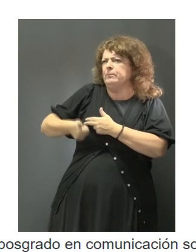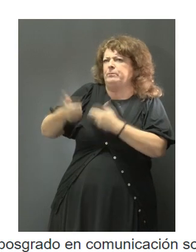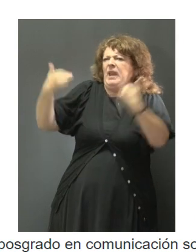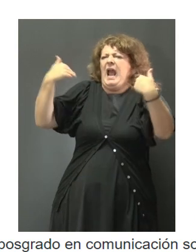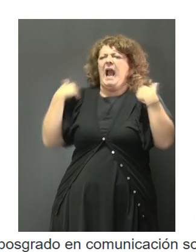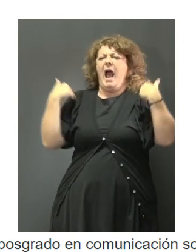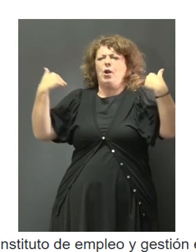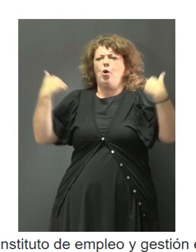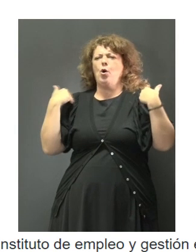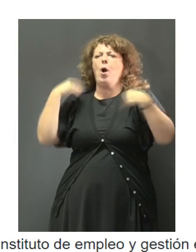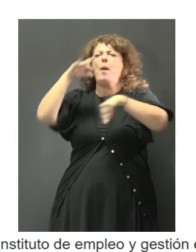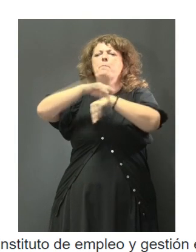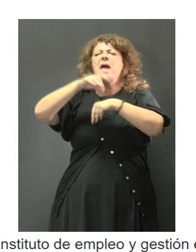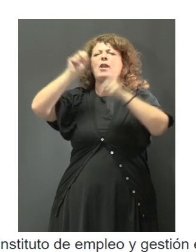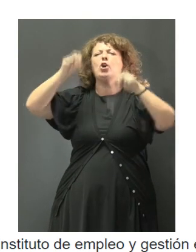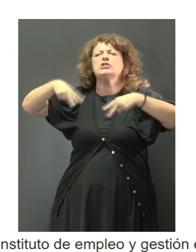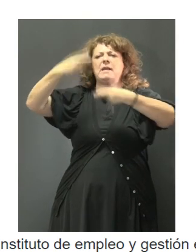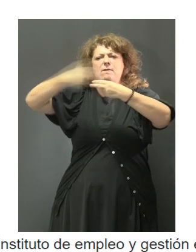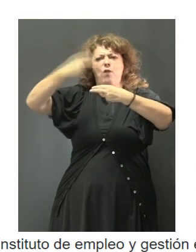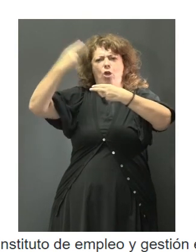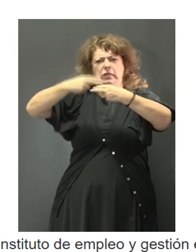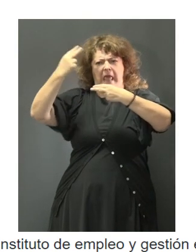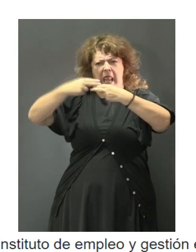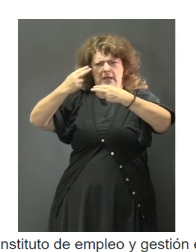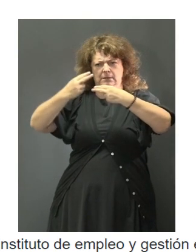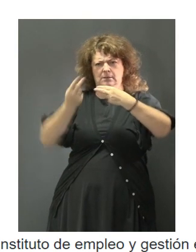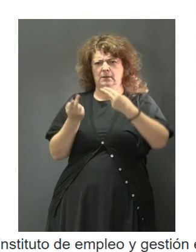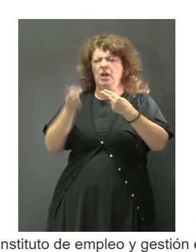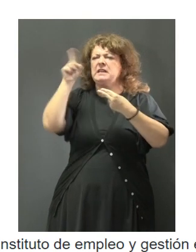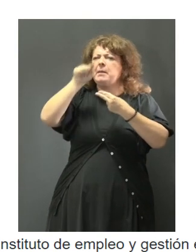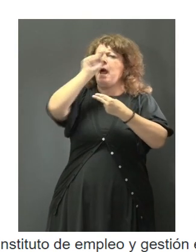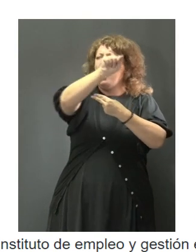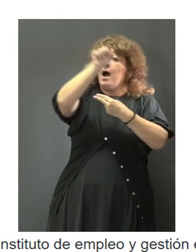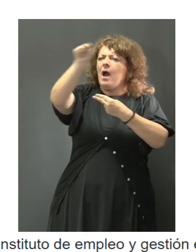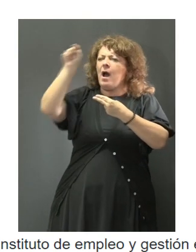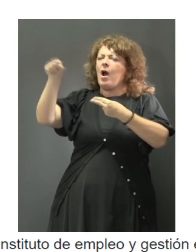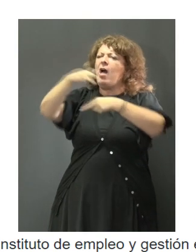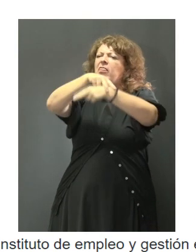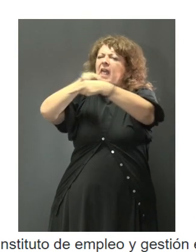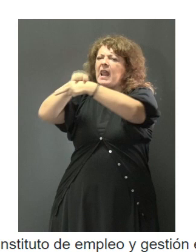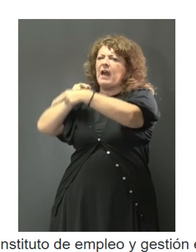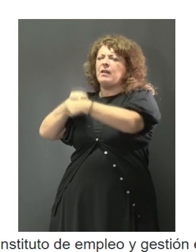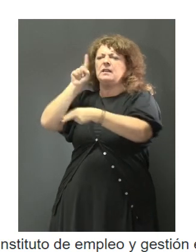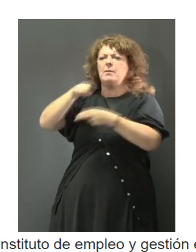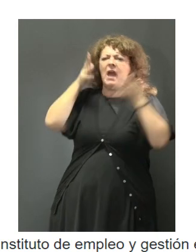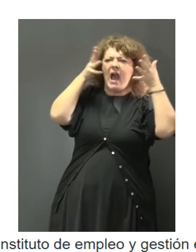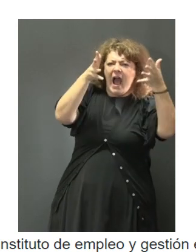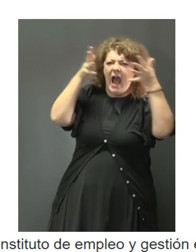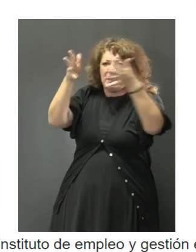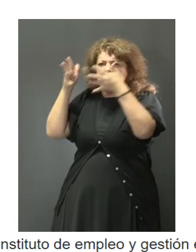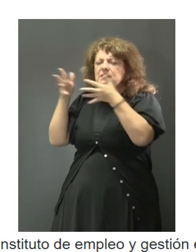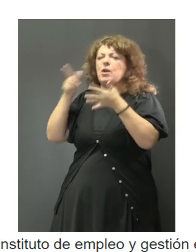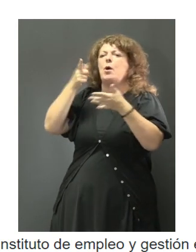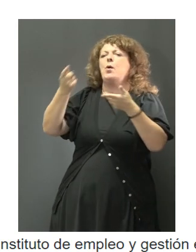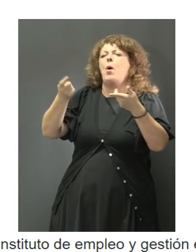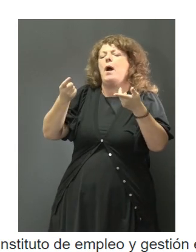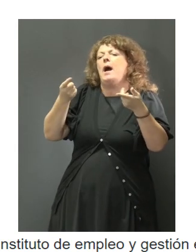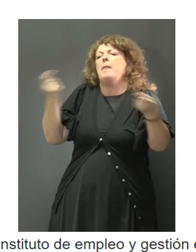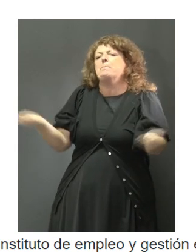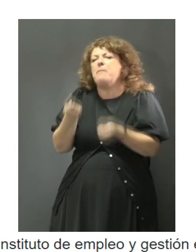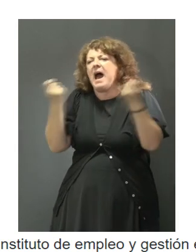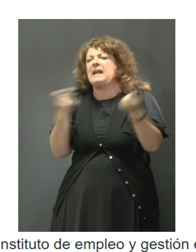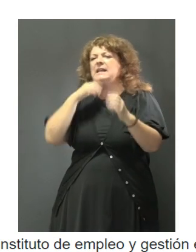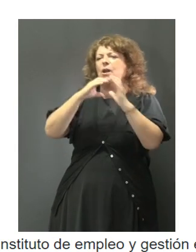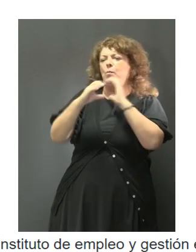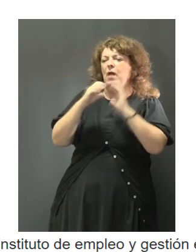cargos en Médicos Sin Fronteras, en distintas delegaciones, ha trabajado asesorando en marketing y comunicación